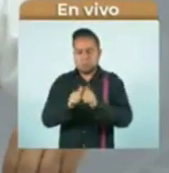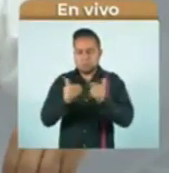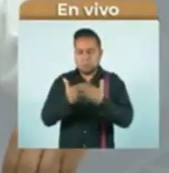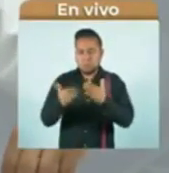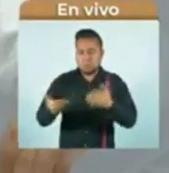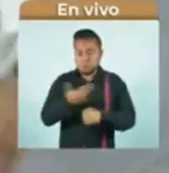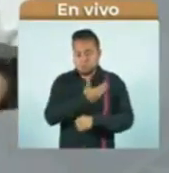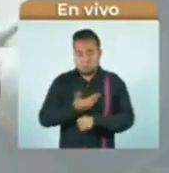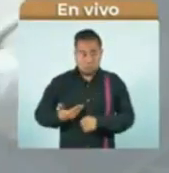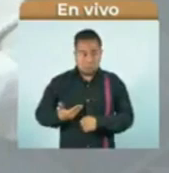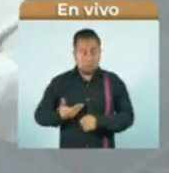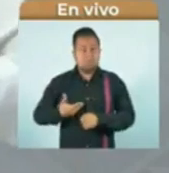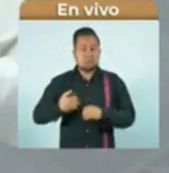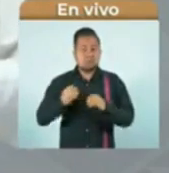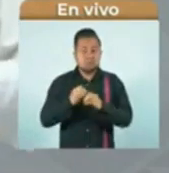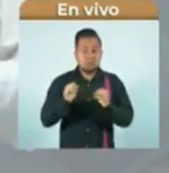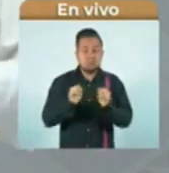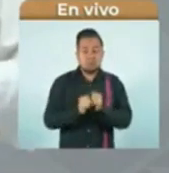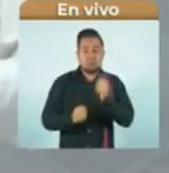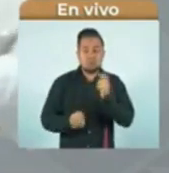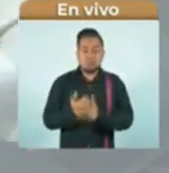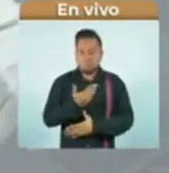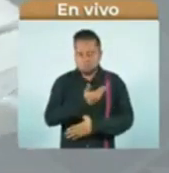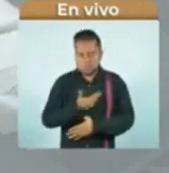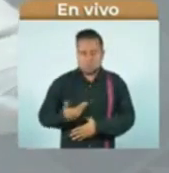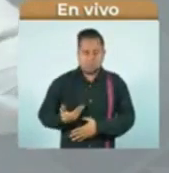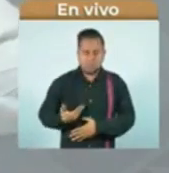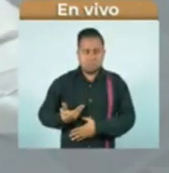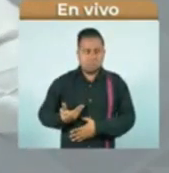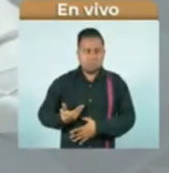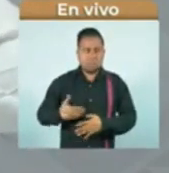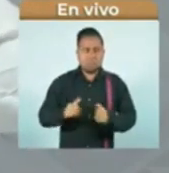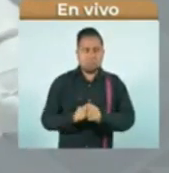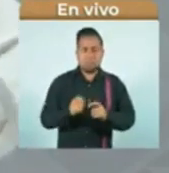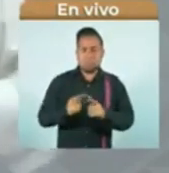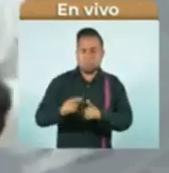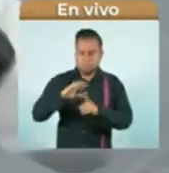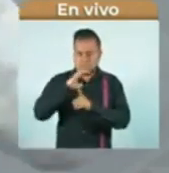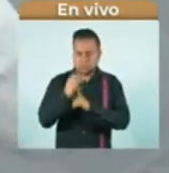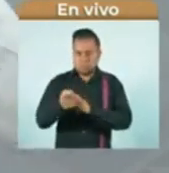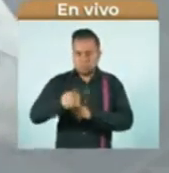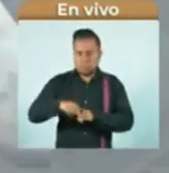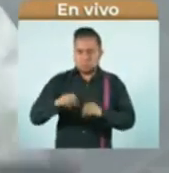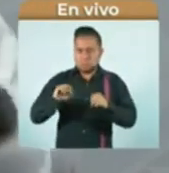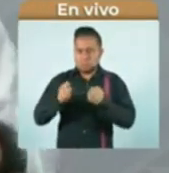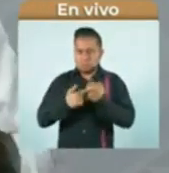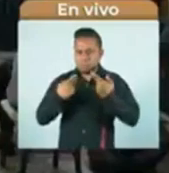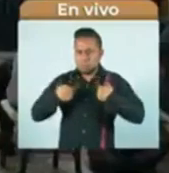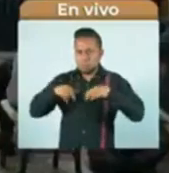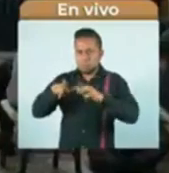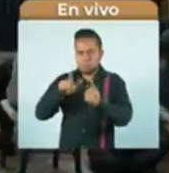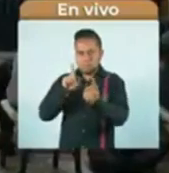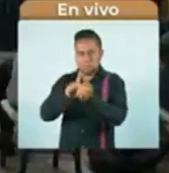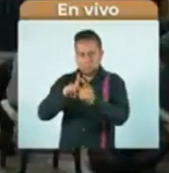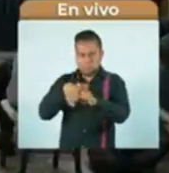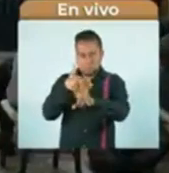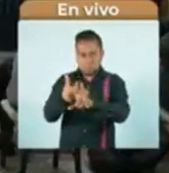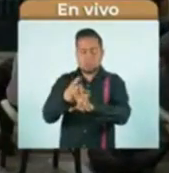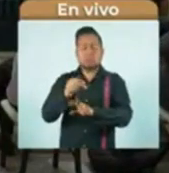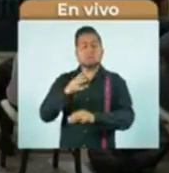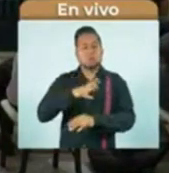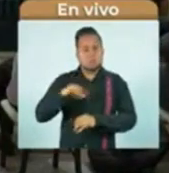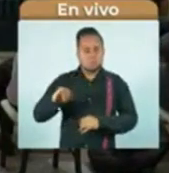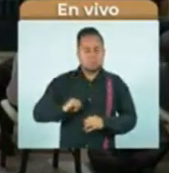presidente, ni con el que va a entrar, ni con el comisariado. No hay nada personal. Hay un interés